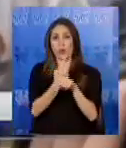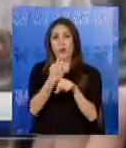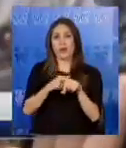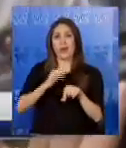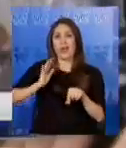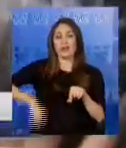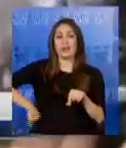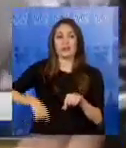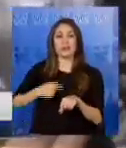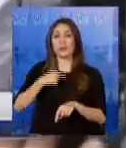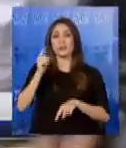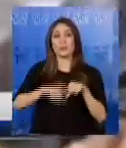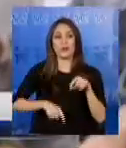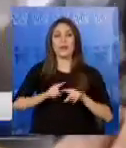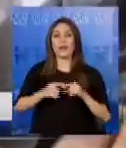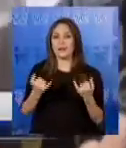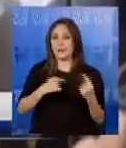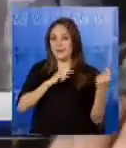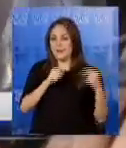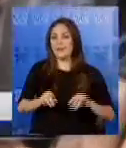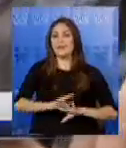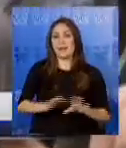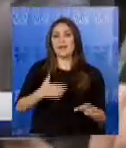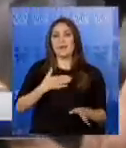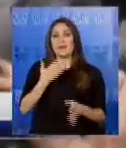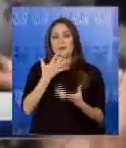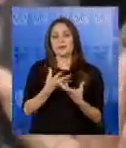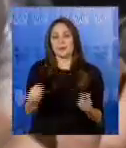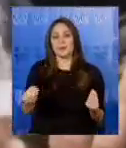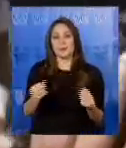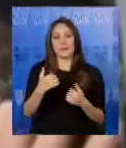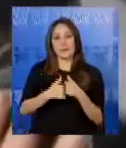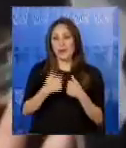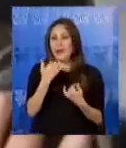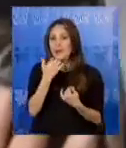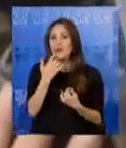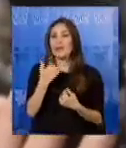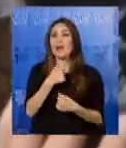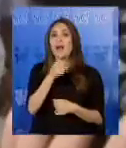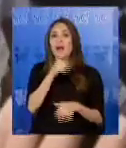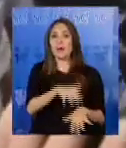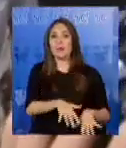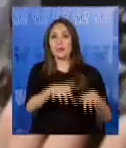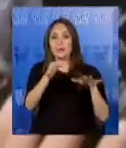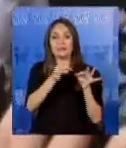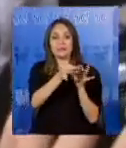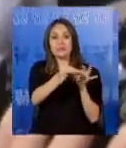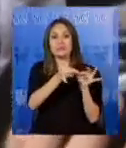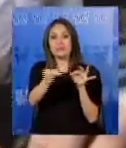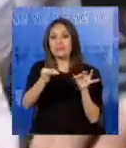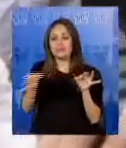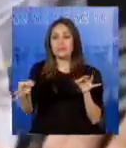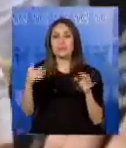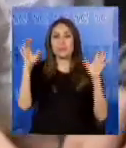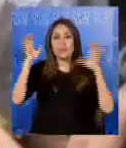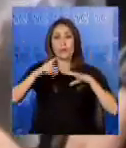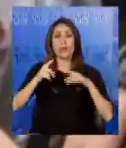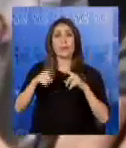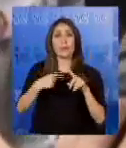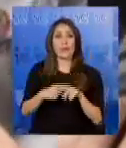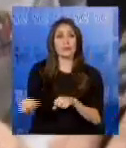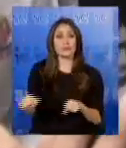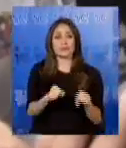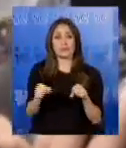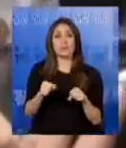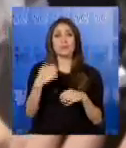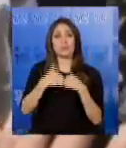atrasados porque no podíamos entrar, pero aquí estamos para resolver problemas. Sí, porque había inundaciones en determinados cantones y la lluvia había sido tan fuerte, más los temblores, que